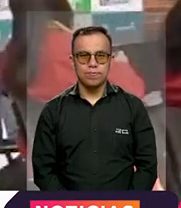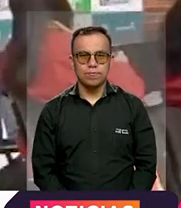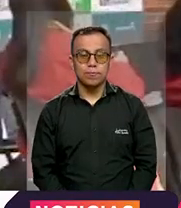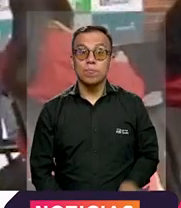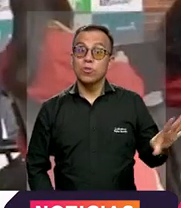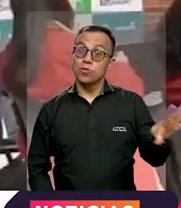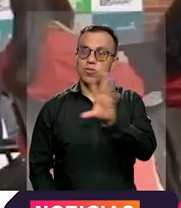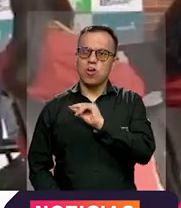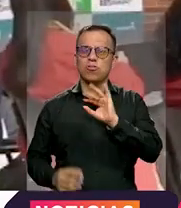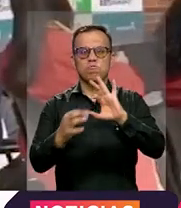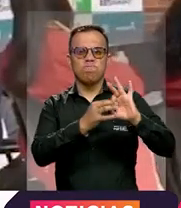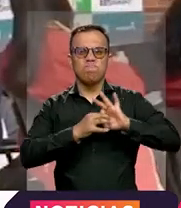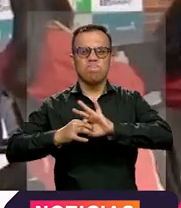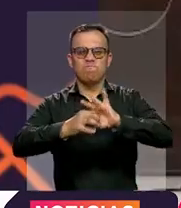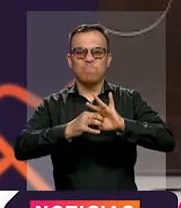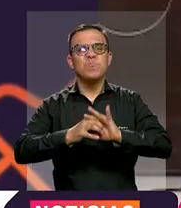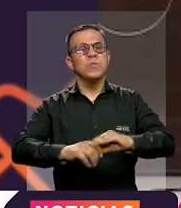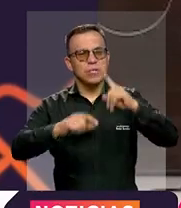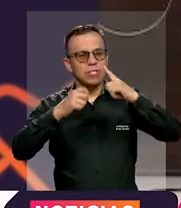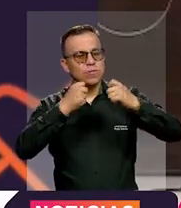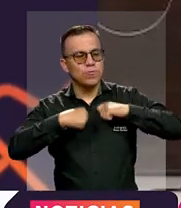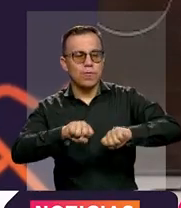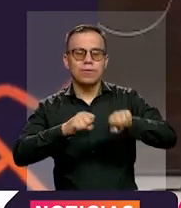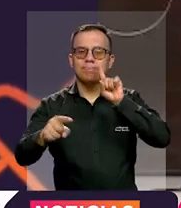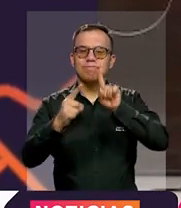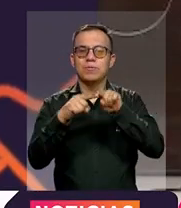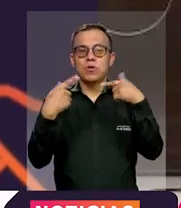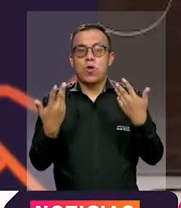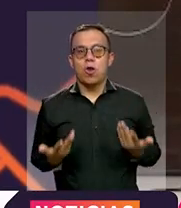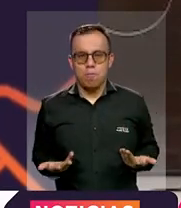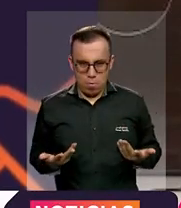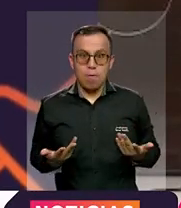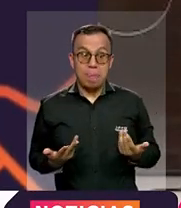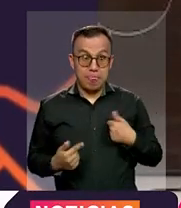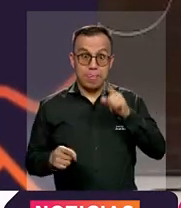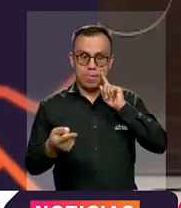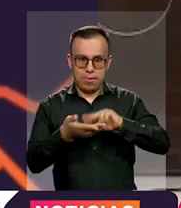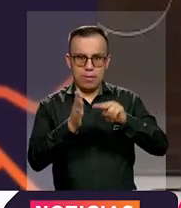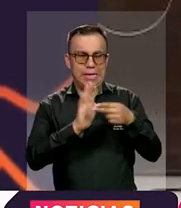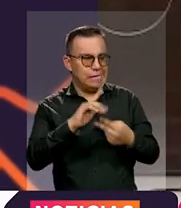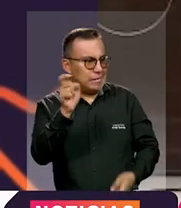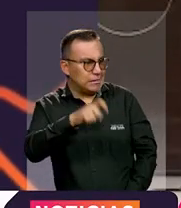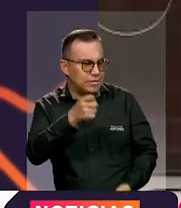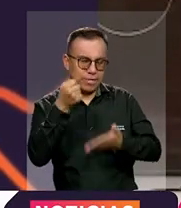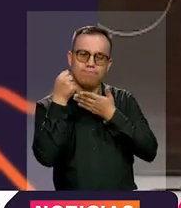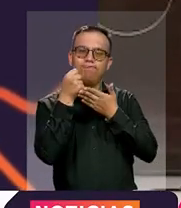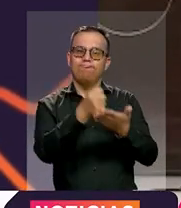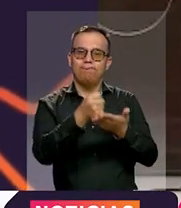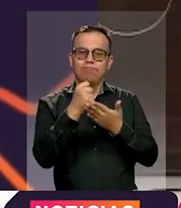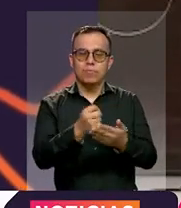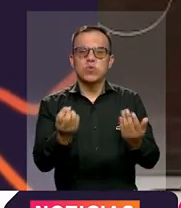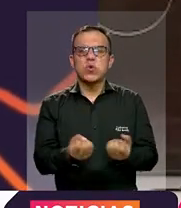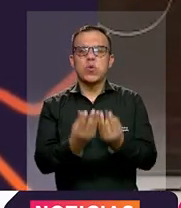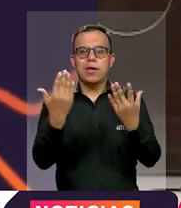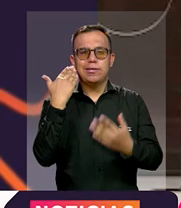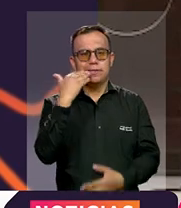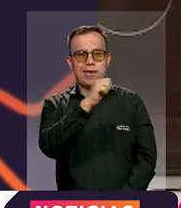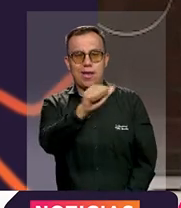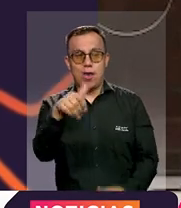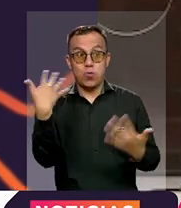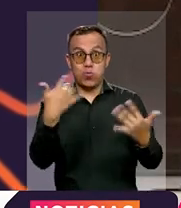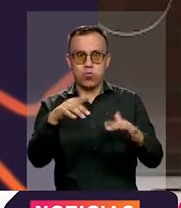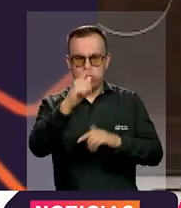unidos, poniendo esfuerzos para darle una mano en el momento en el que lo necesitan a miles de mujeres